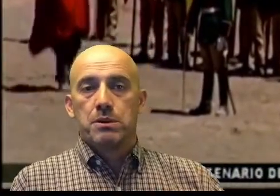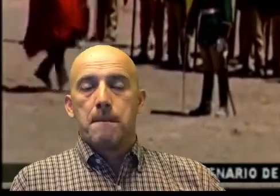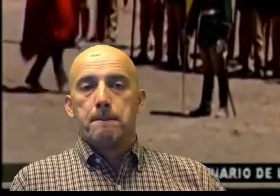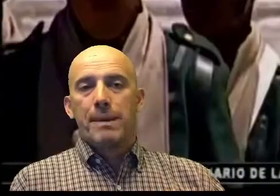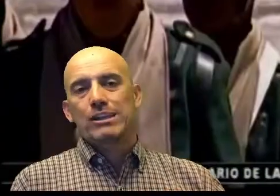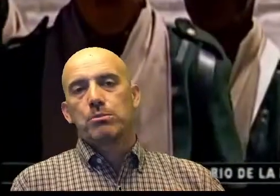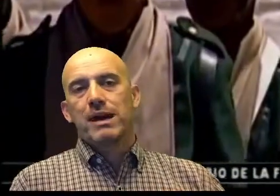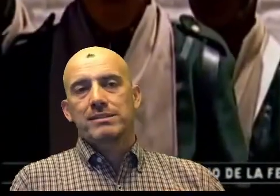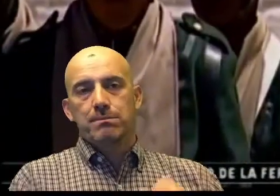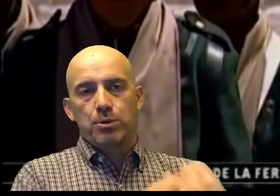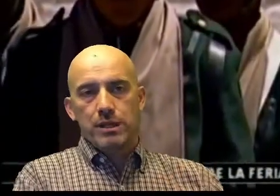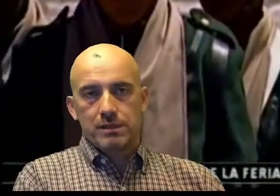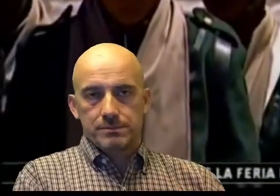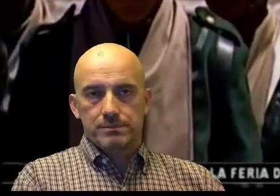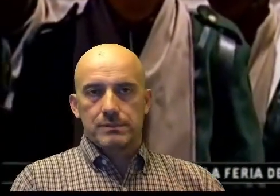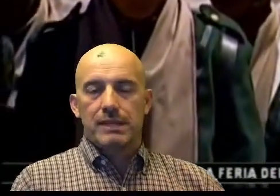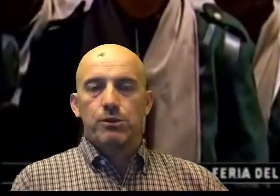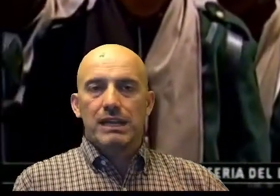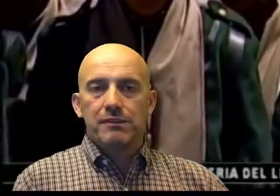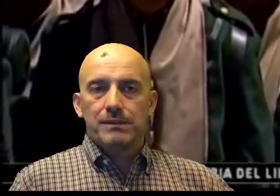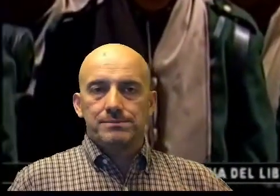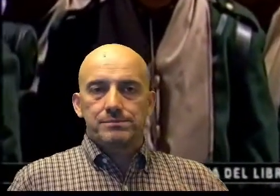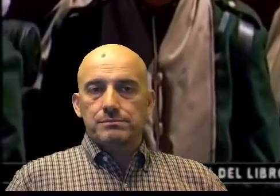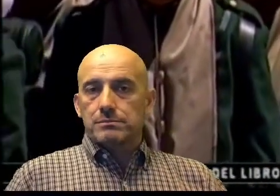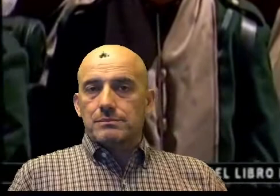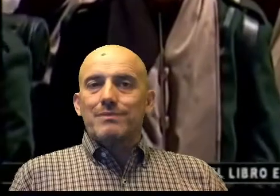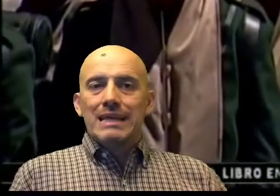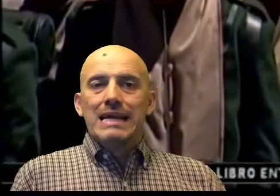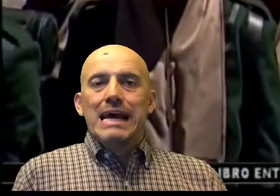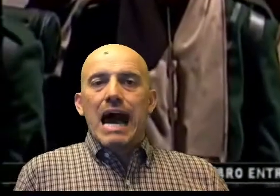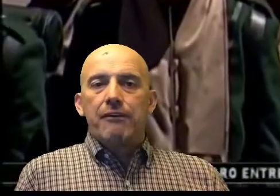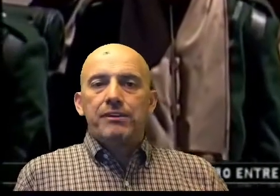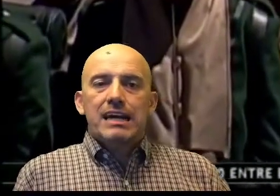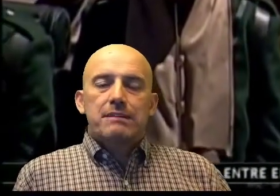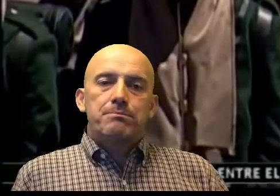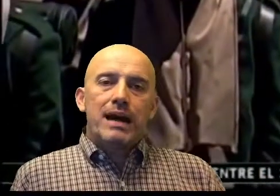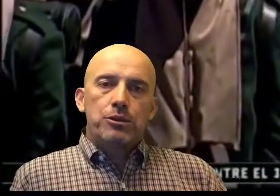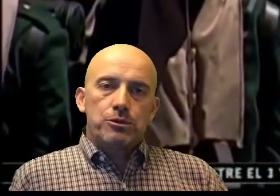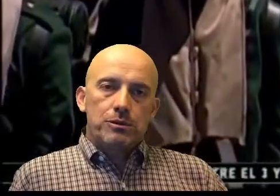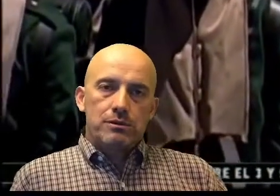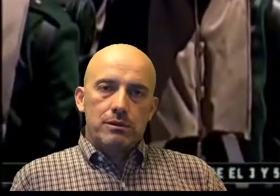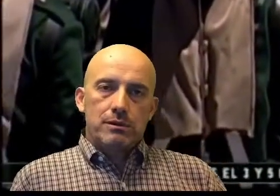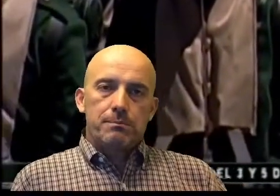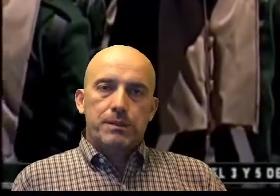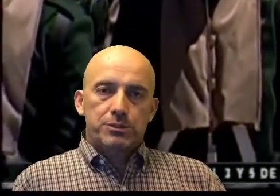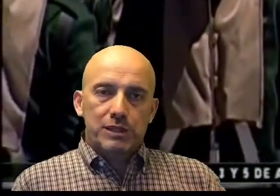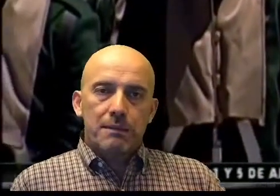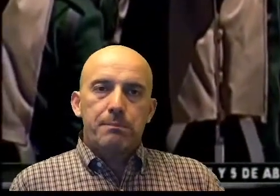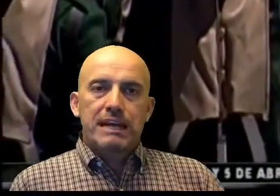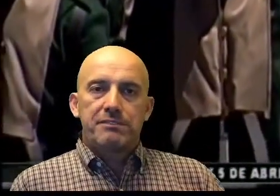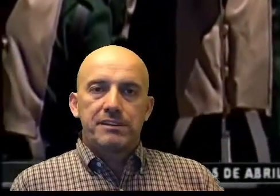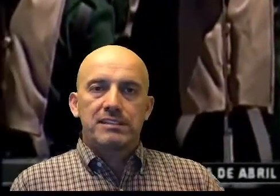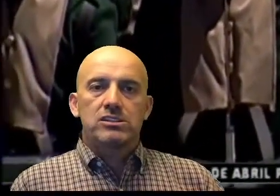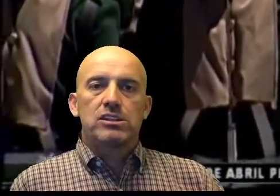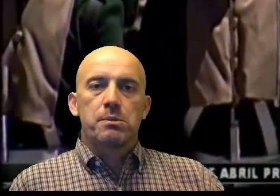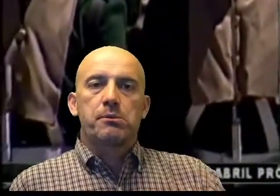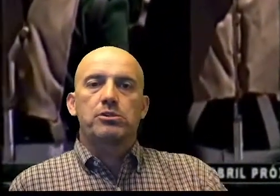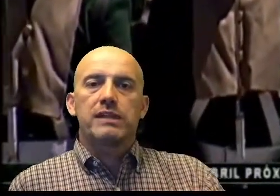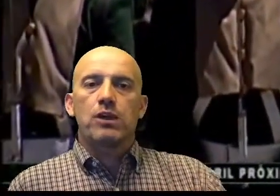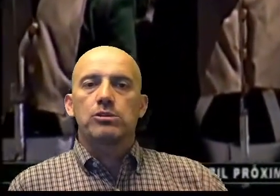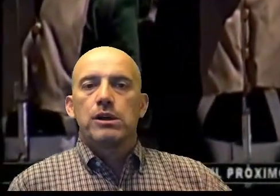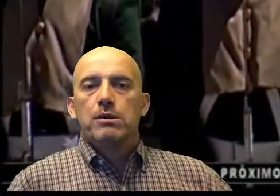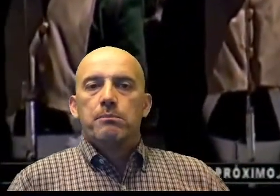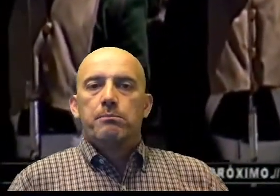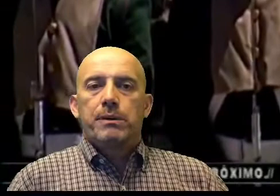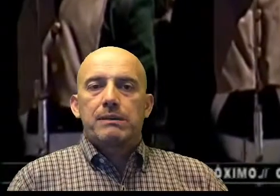campero para tomarse el poder de bolivia había armado personas para defenderse de